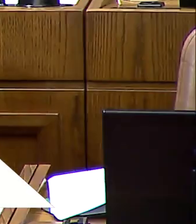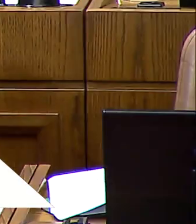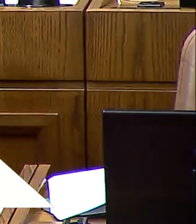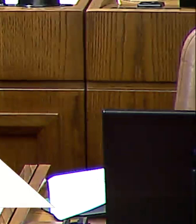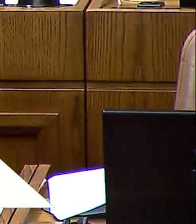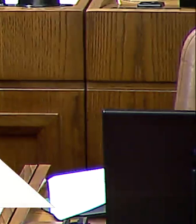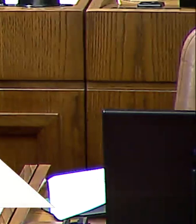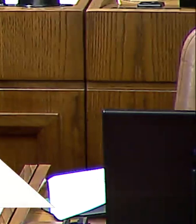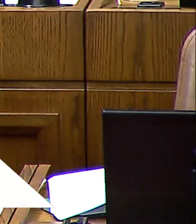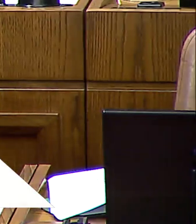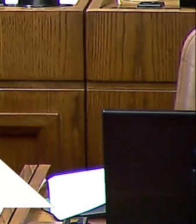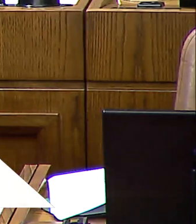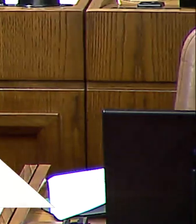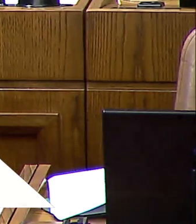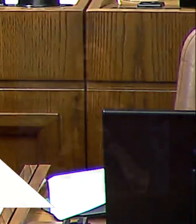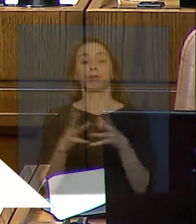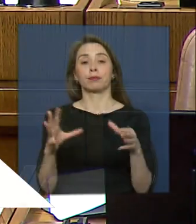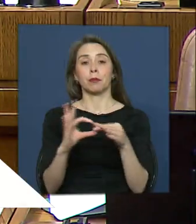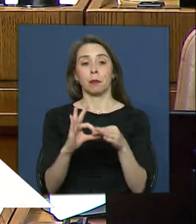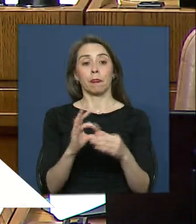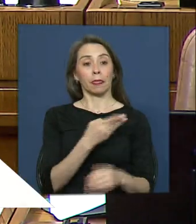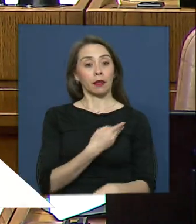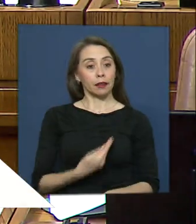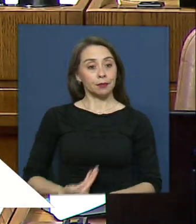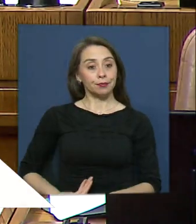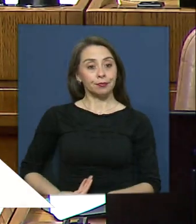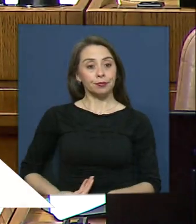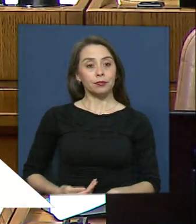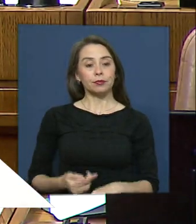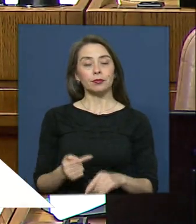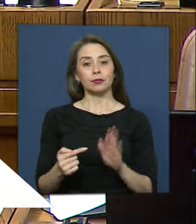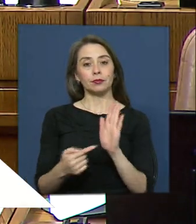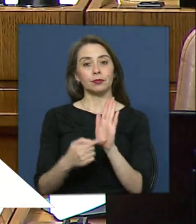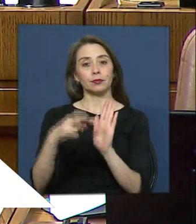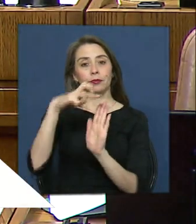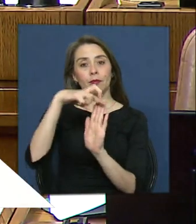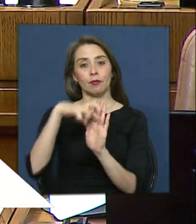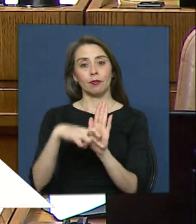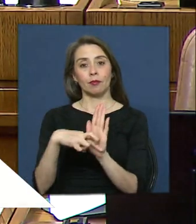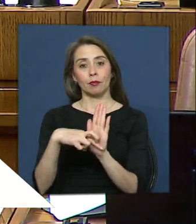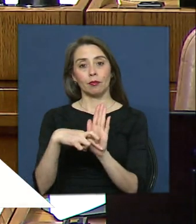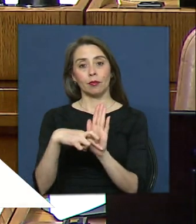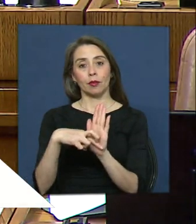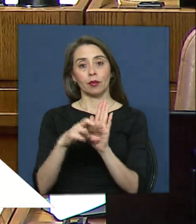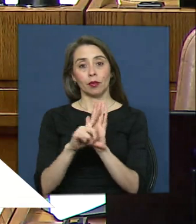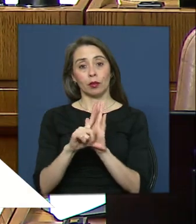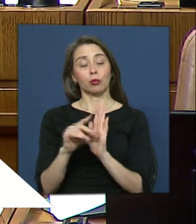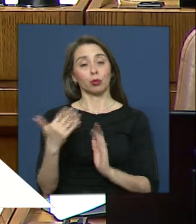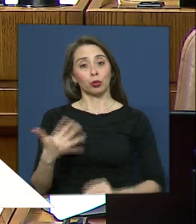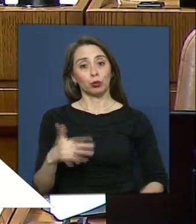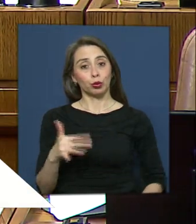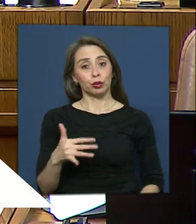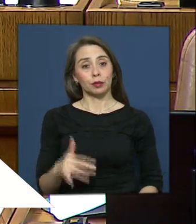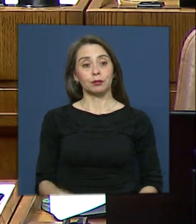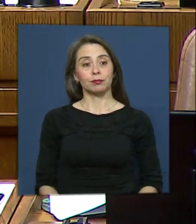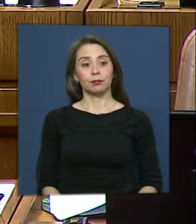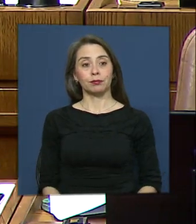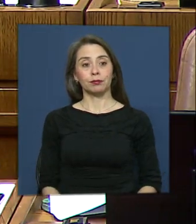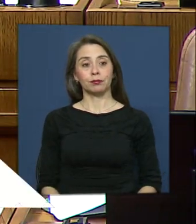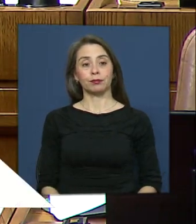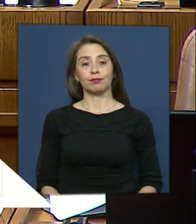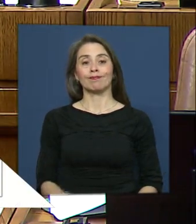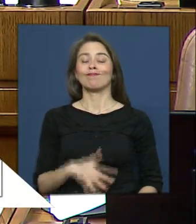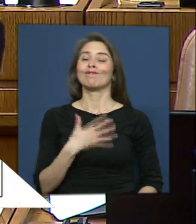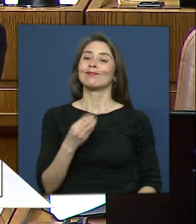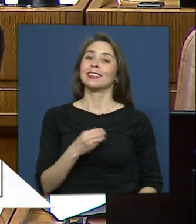Muchas gracias, presidente. Efectivamente, este es un proyecto importante y que yo